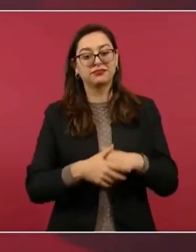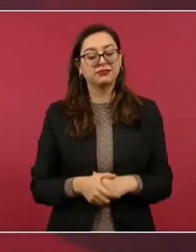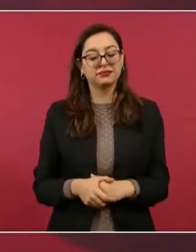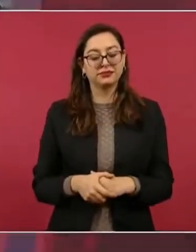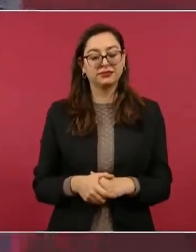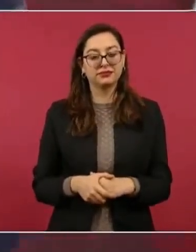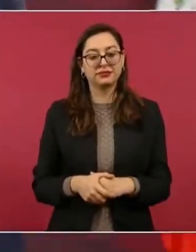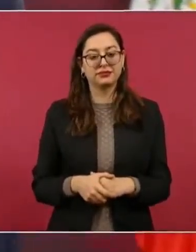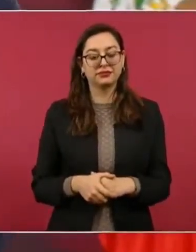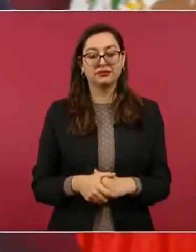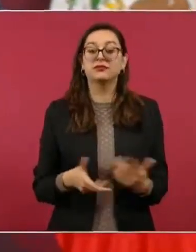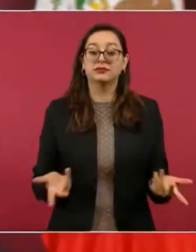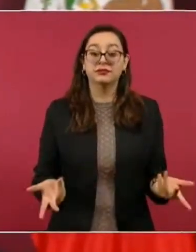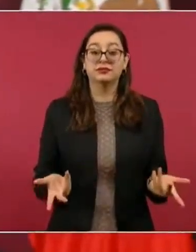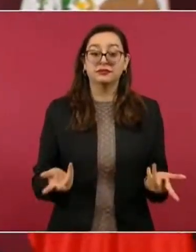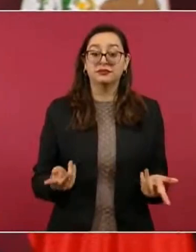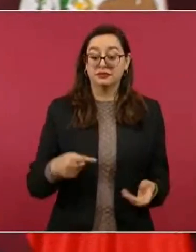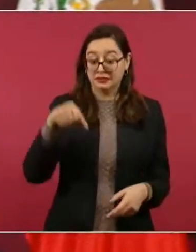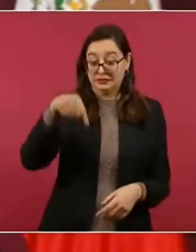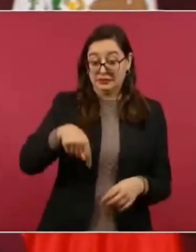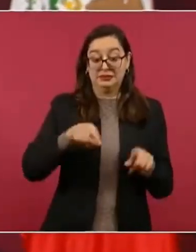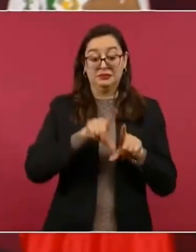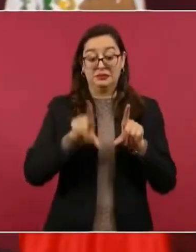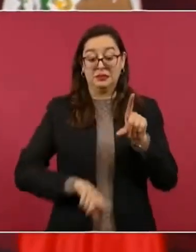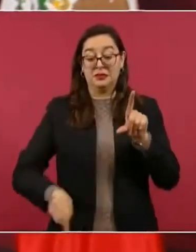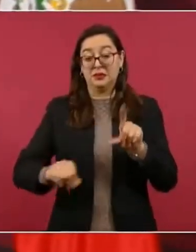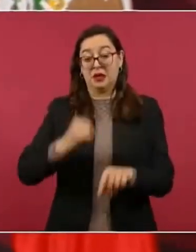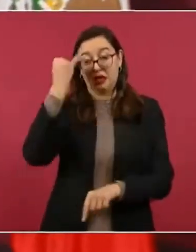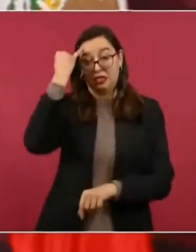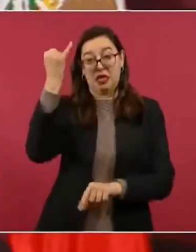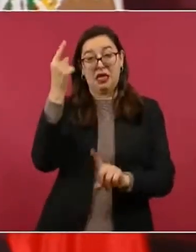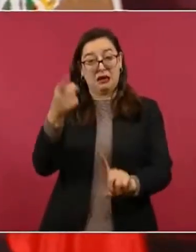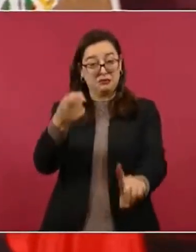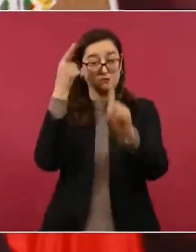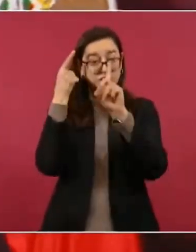Entonces, tiene que ser un ideal.